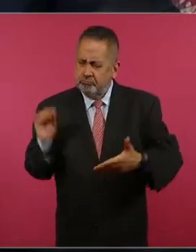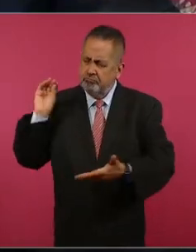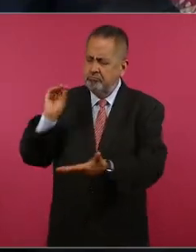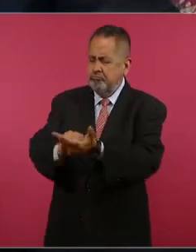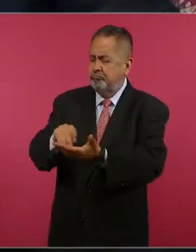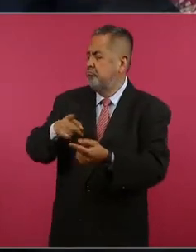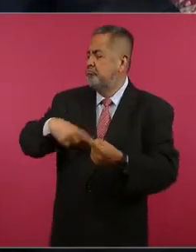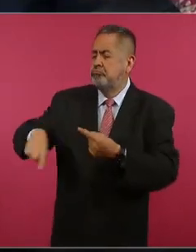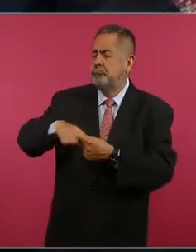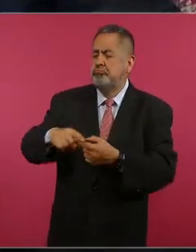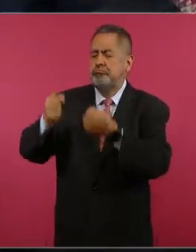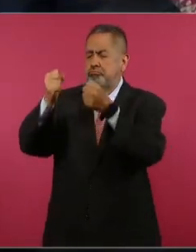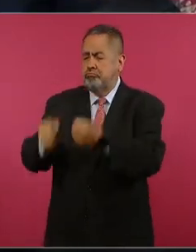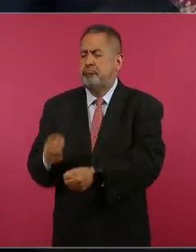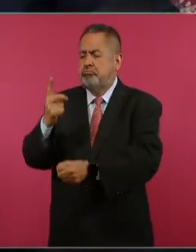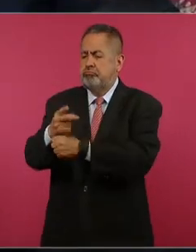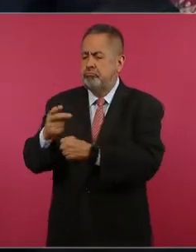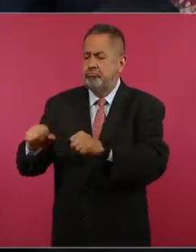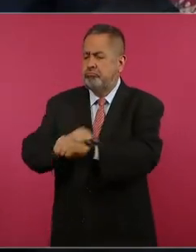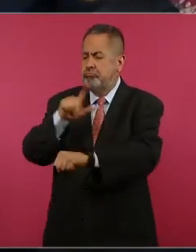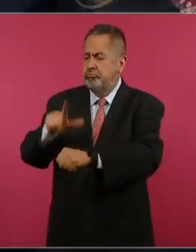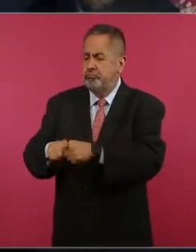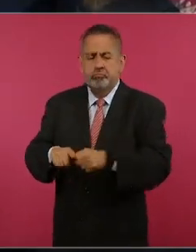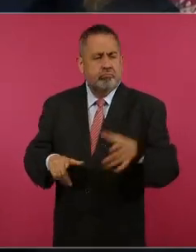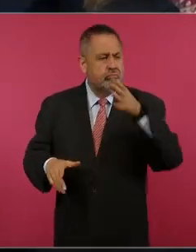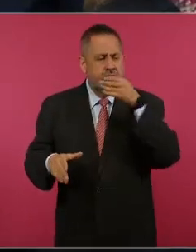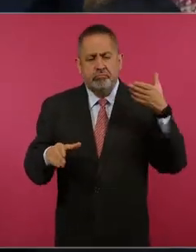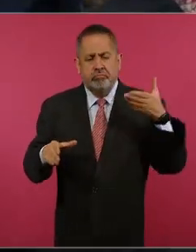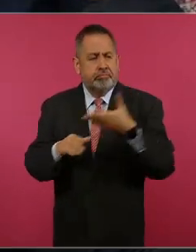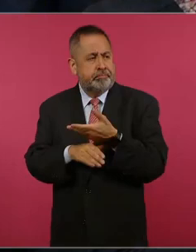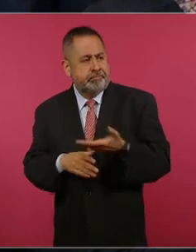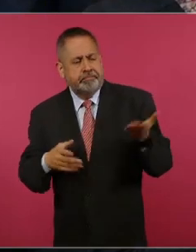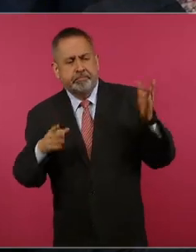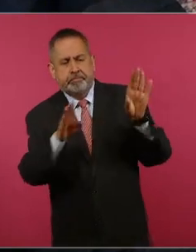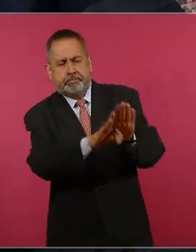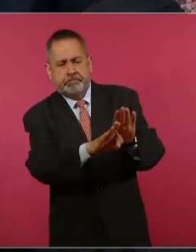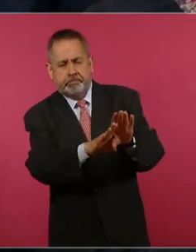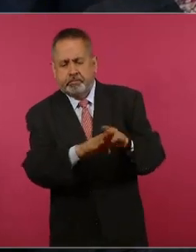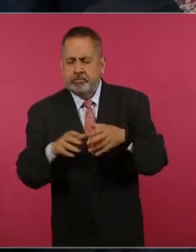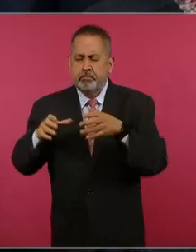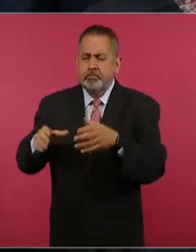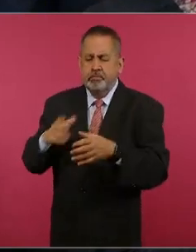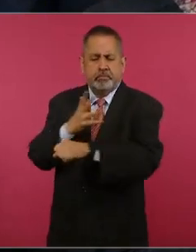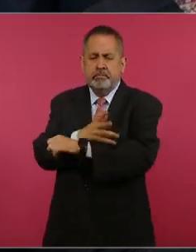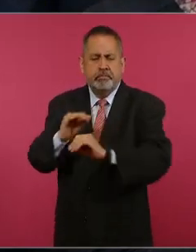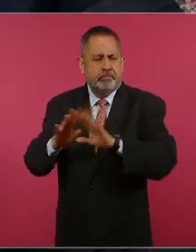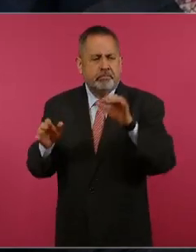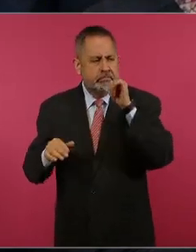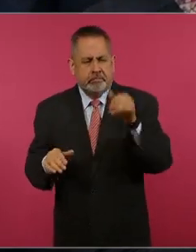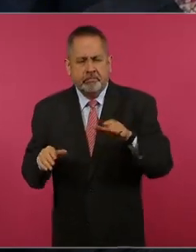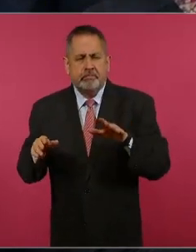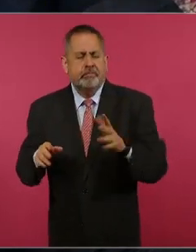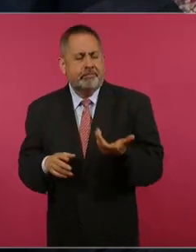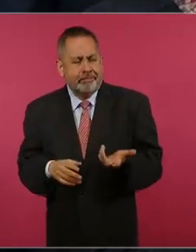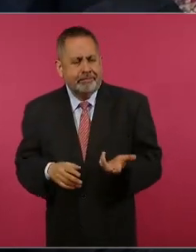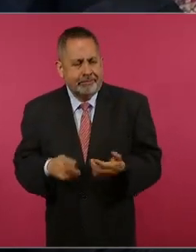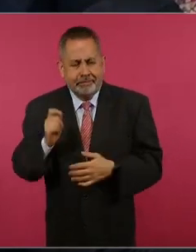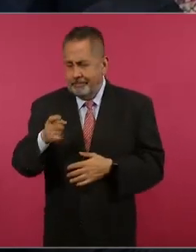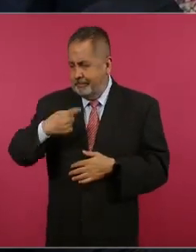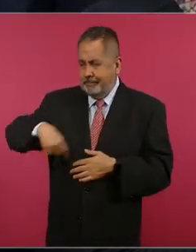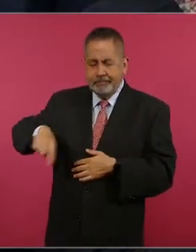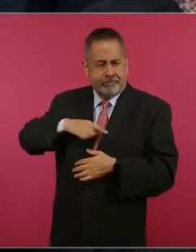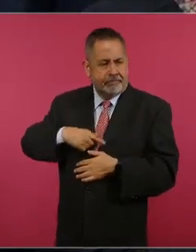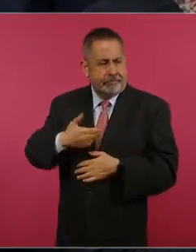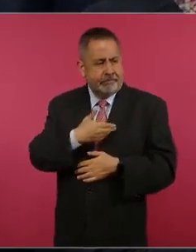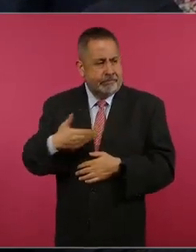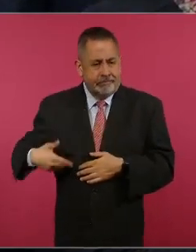que eso era de seguridad nacional y entonces ya no tendríamos acceso a ese tipo de cuestiones por transparencia. Es decir, ¿el Ejecutivo se ha